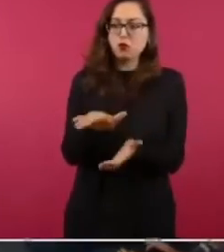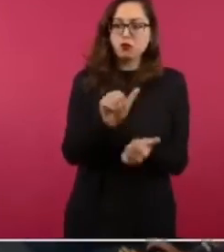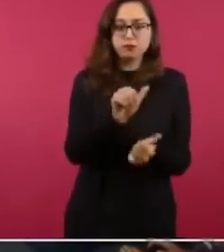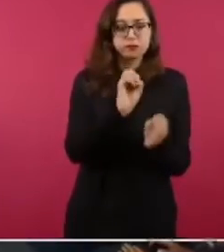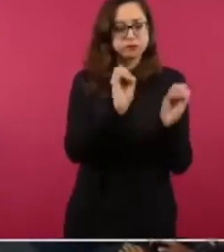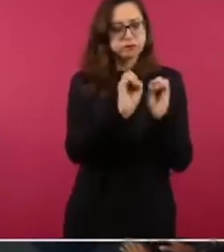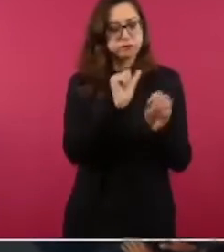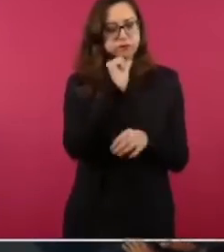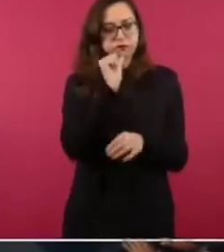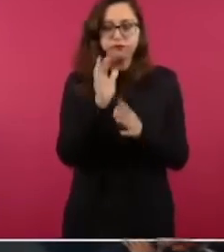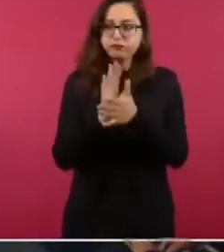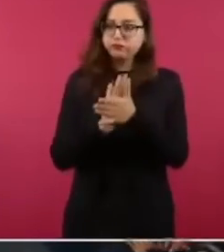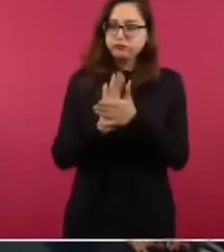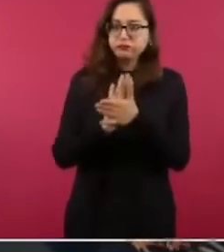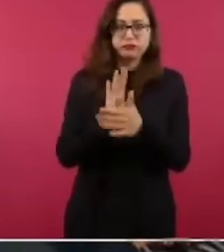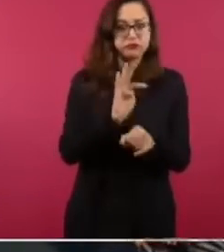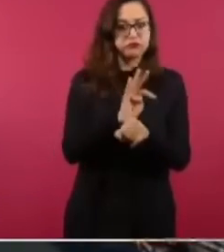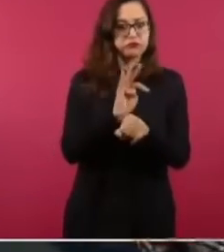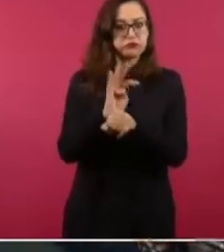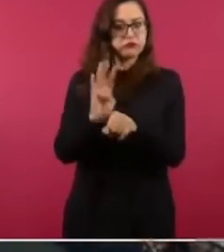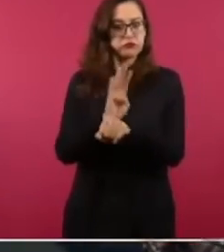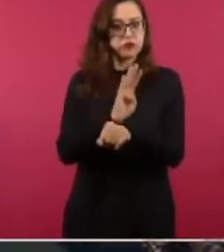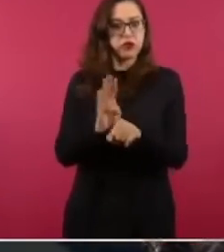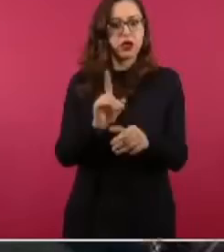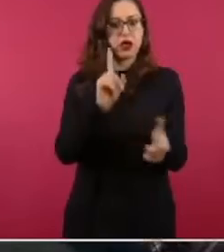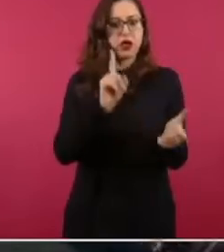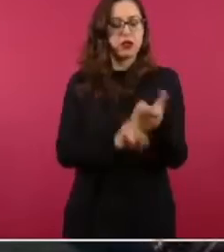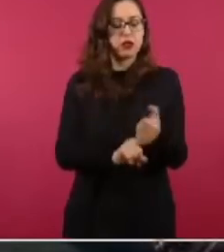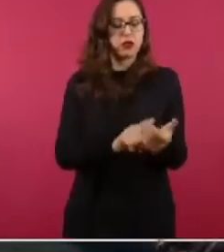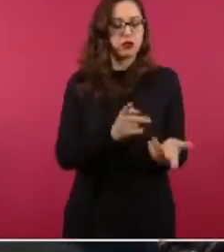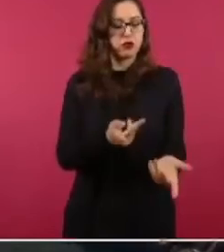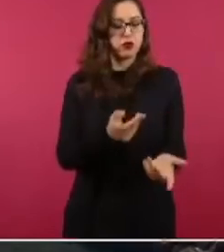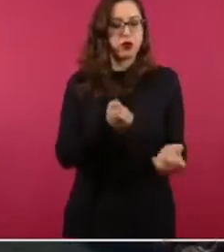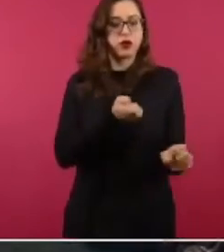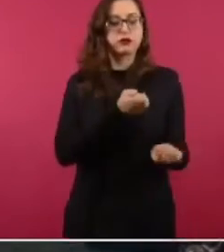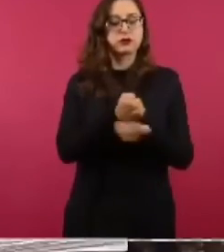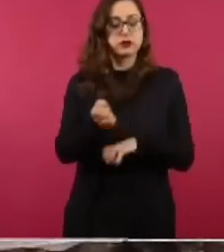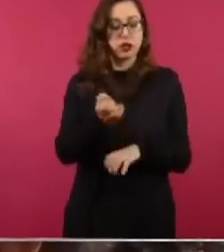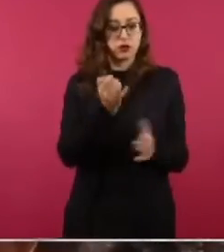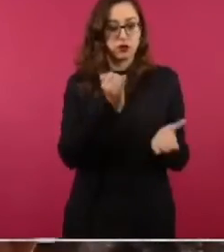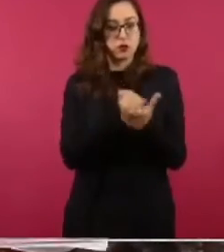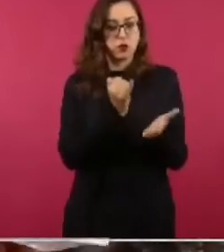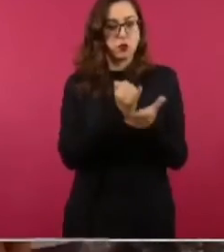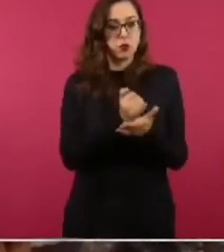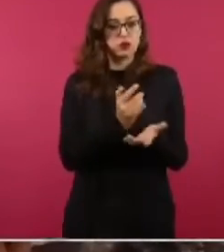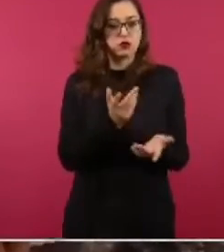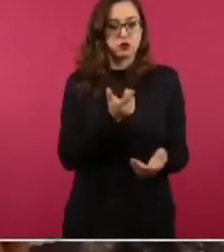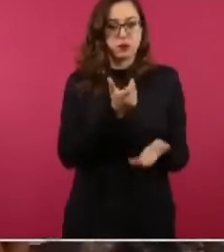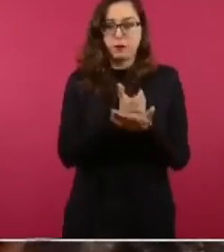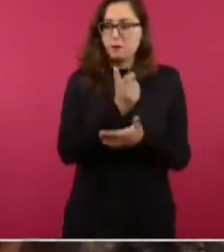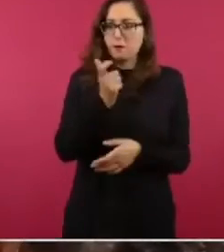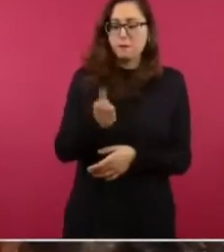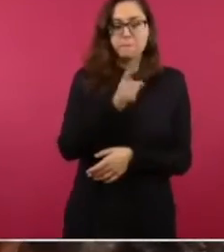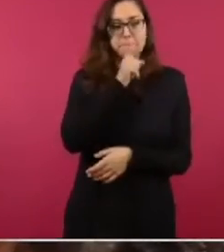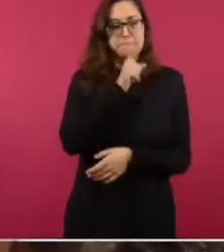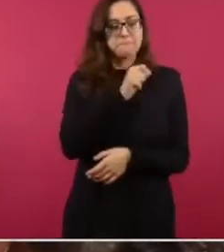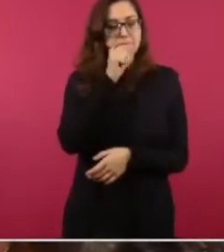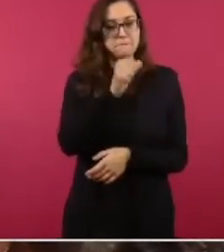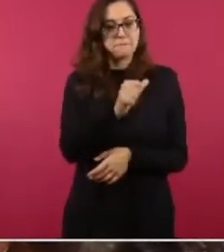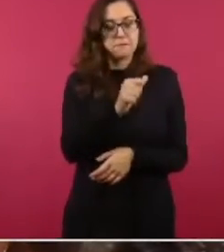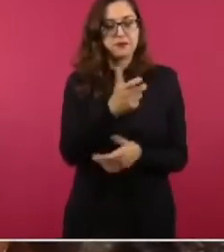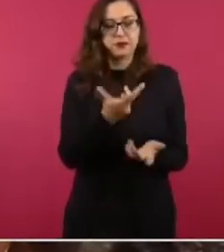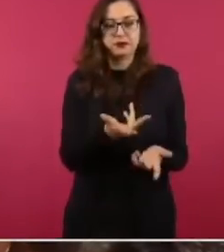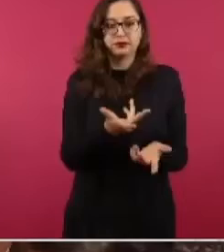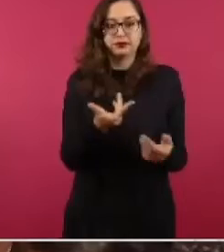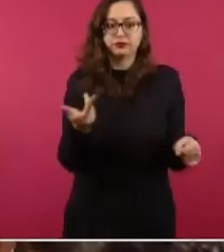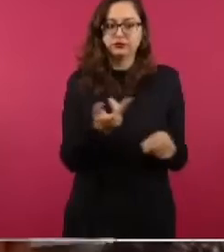condonaciones de impuestos locales y de predial, y que no ni facilitan la